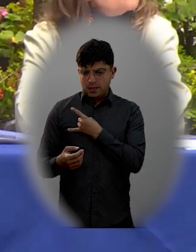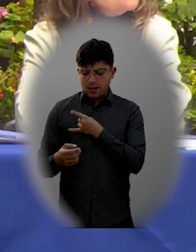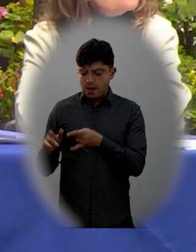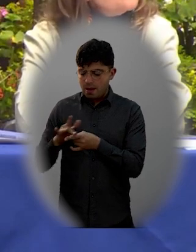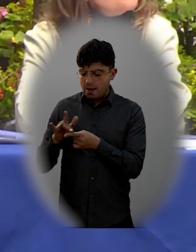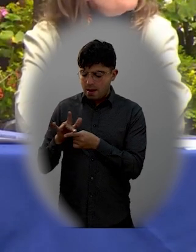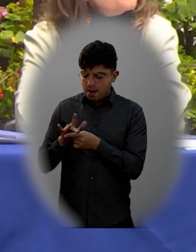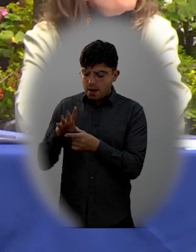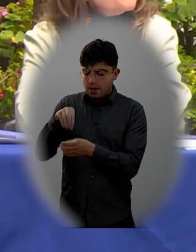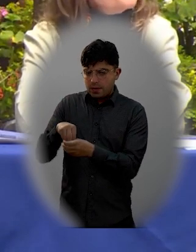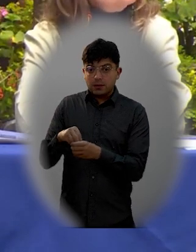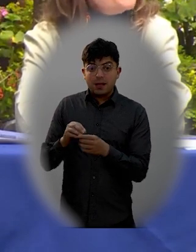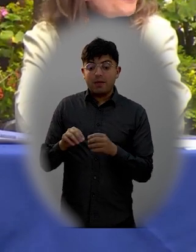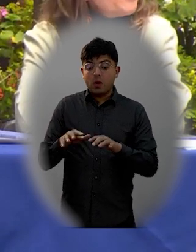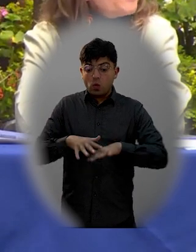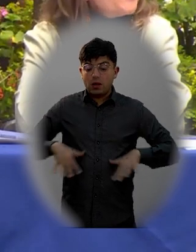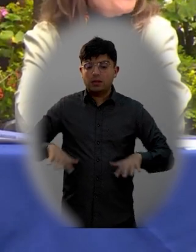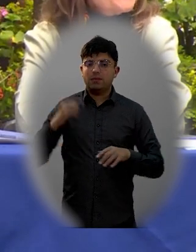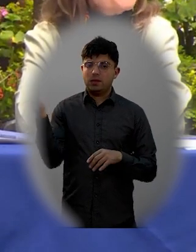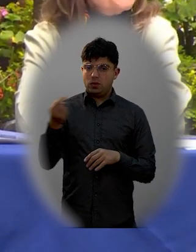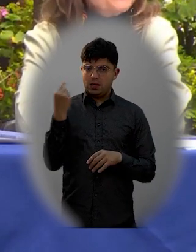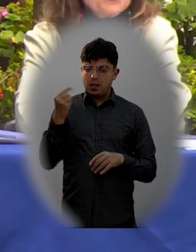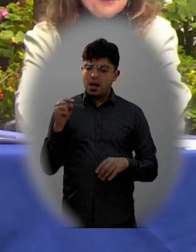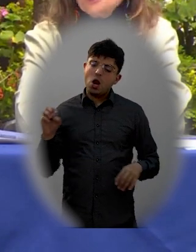que es un espacio común para